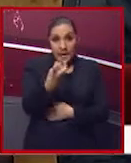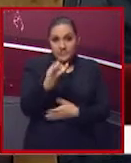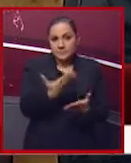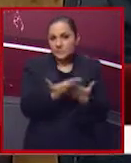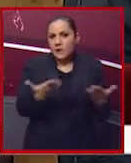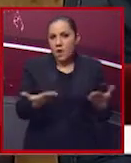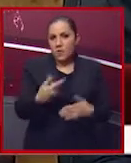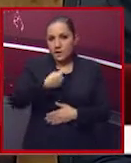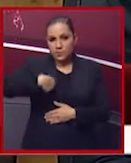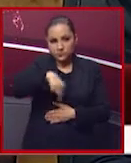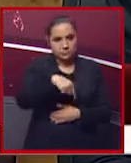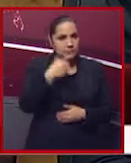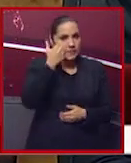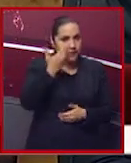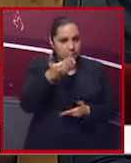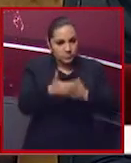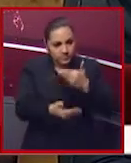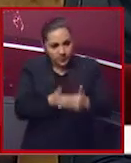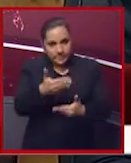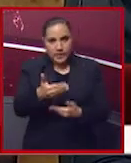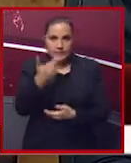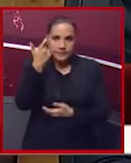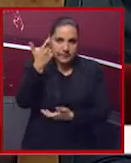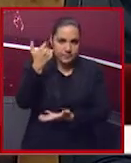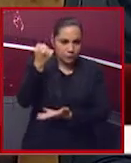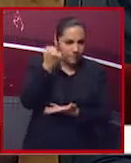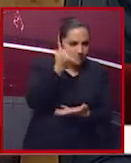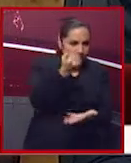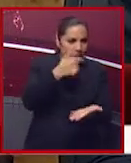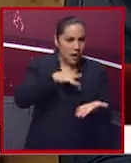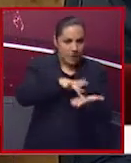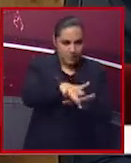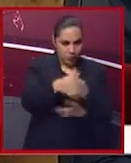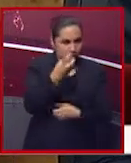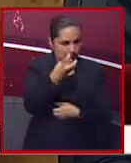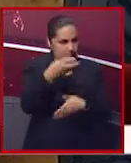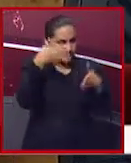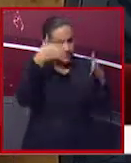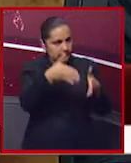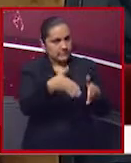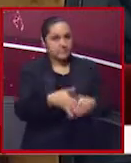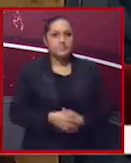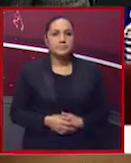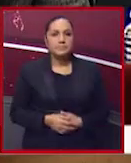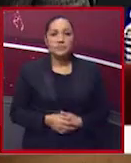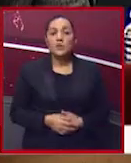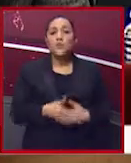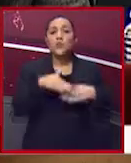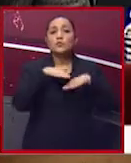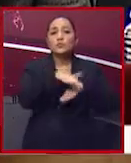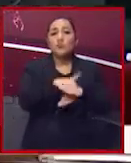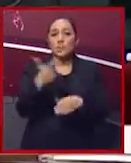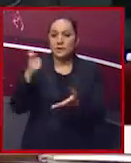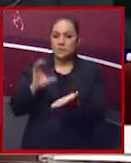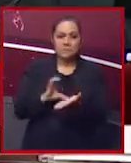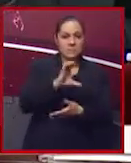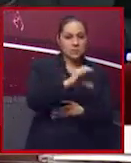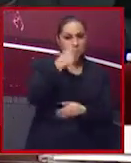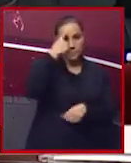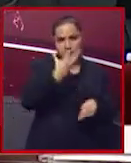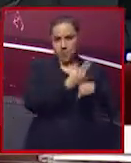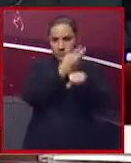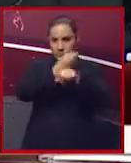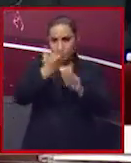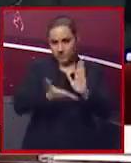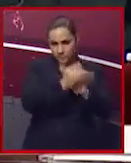a dirigir parte de nuestros recursos. Bueno, en el caso de inversión en infraestructura, dijo